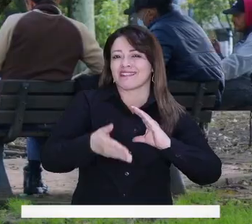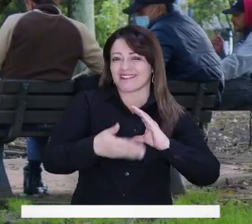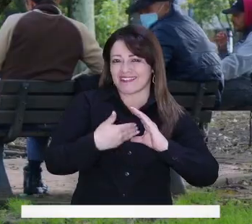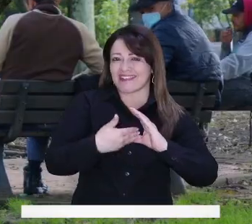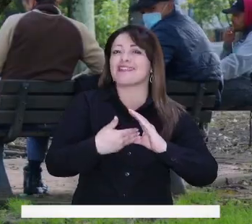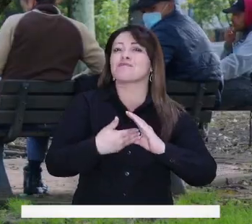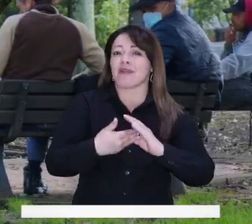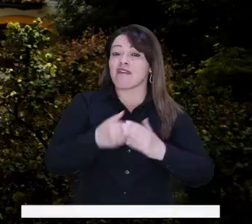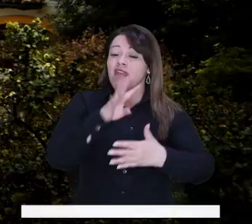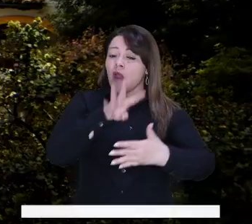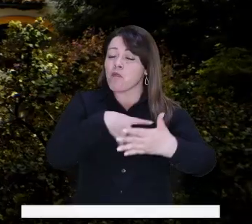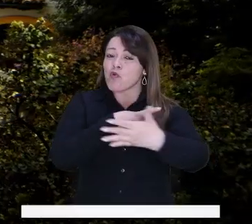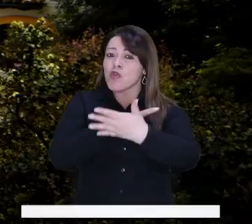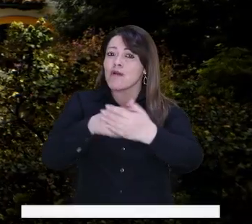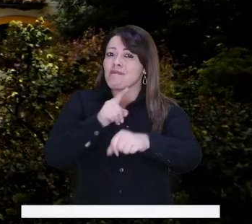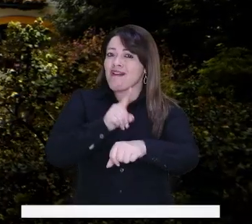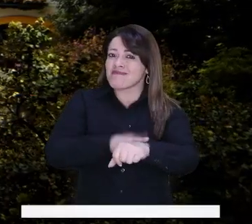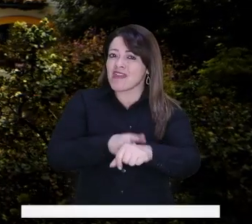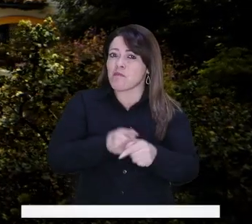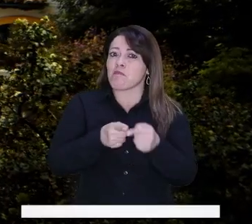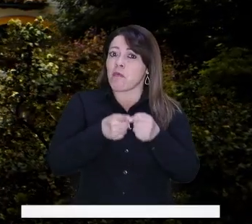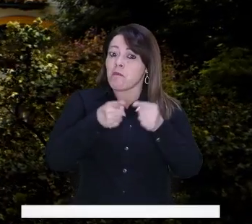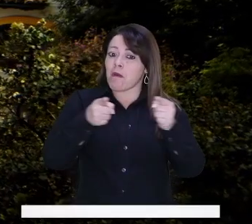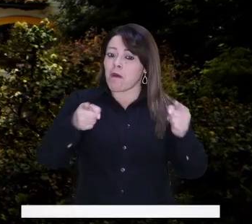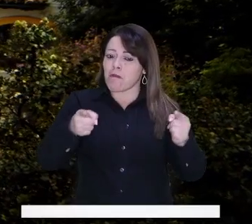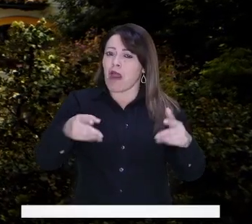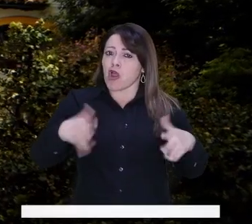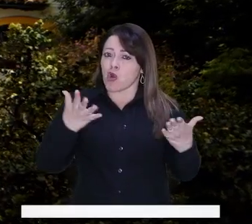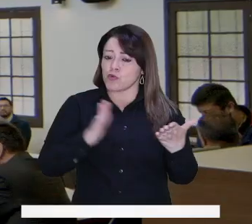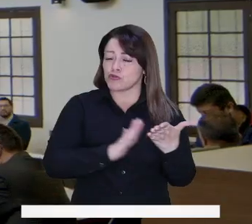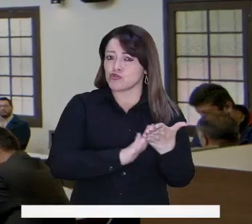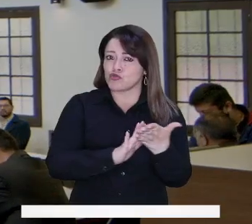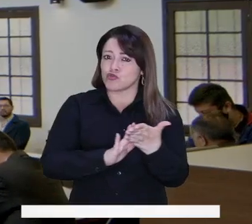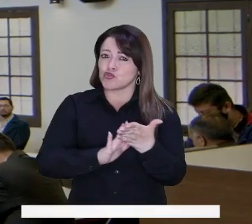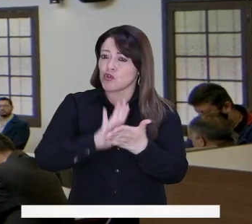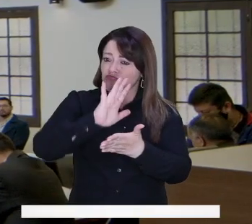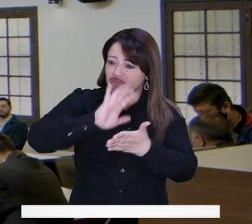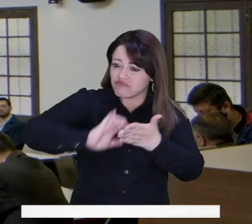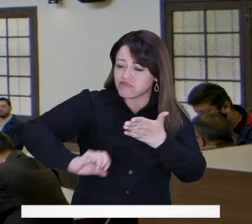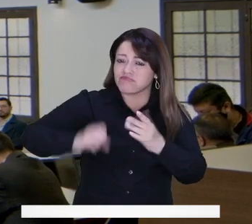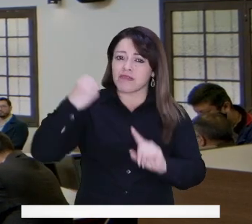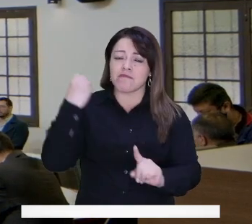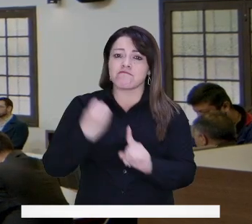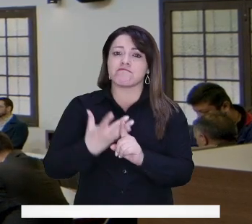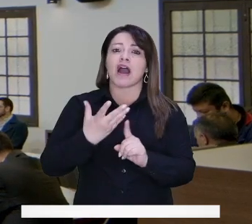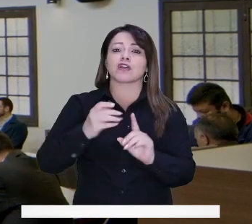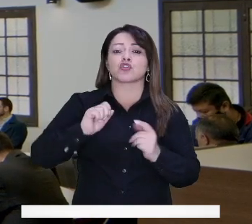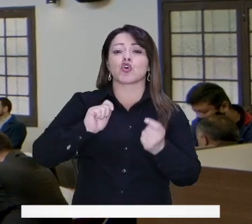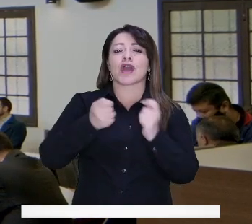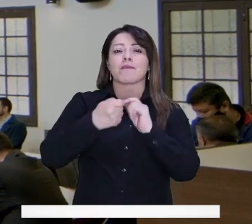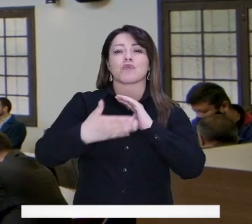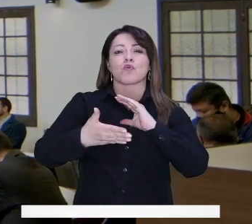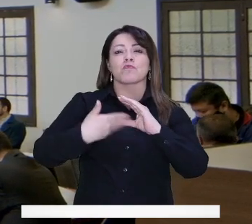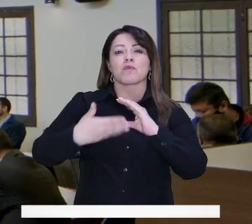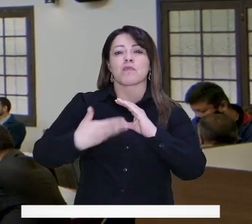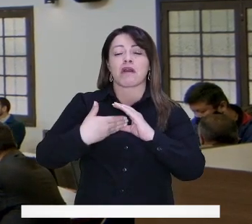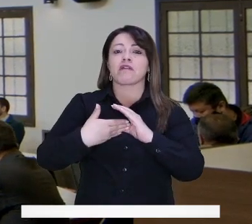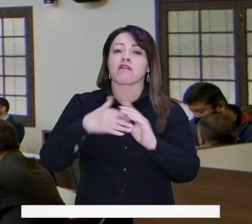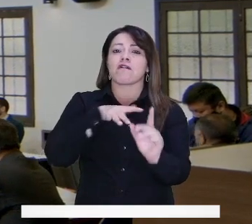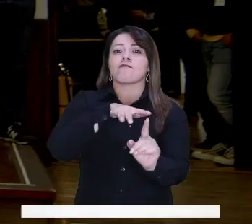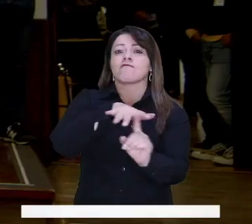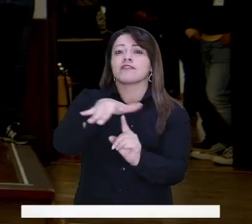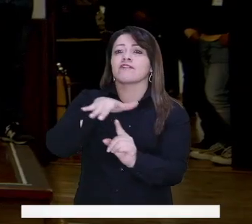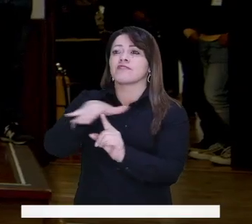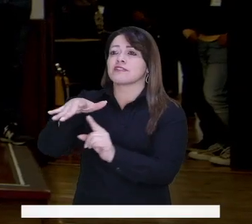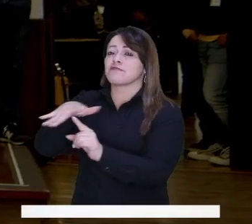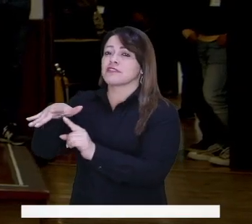acciones climáticas de corto, mediano y largo plazo, a fin de implementar soluciones para mitigar el impacto del cambio climático que está